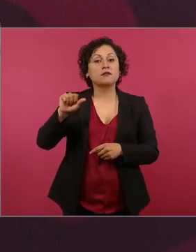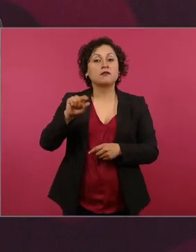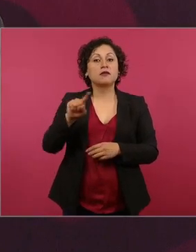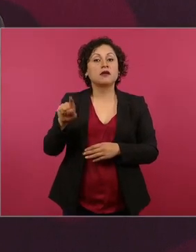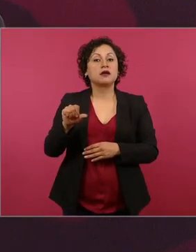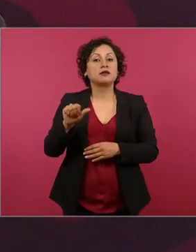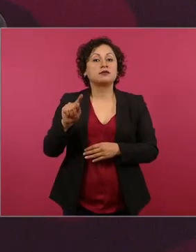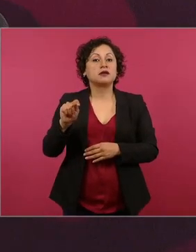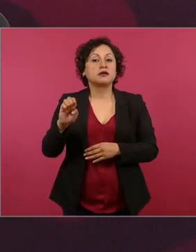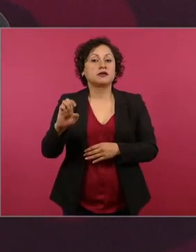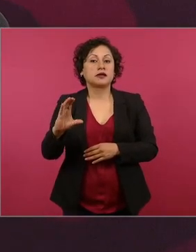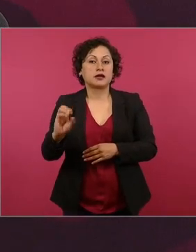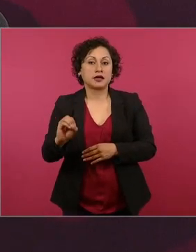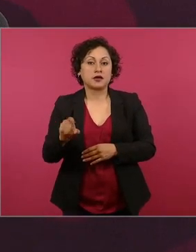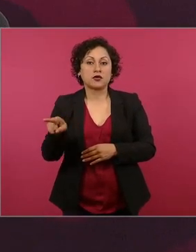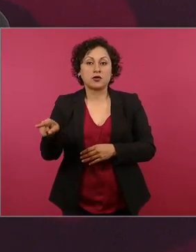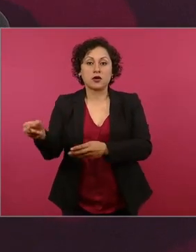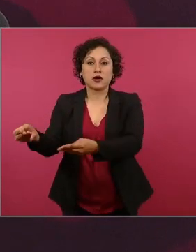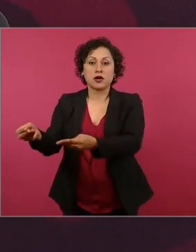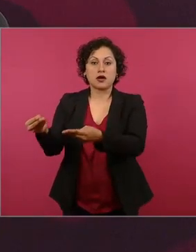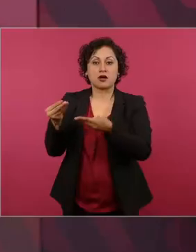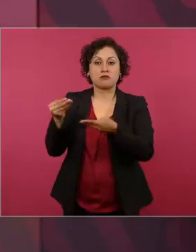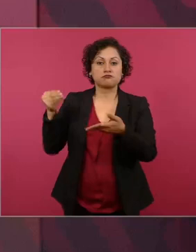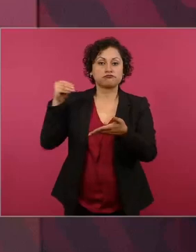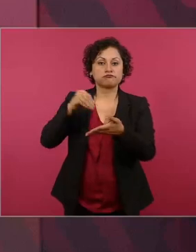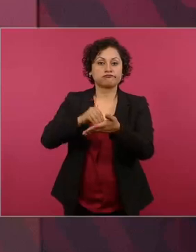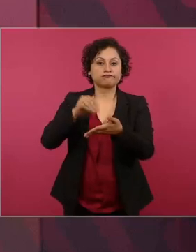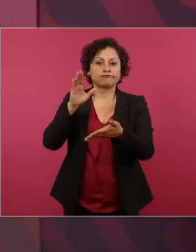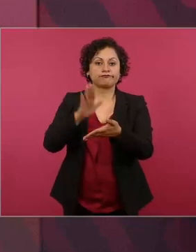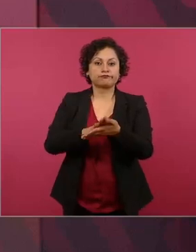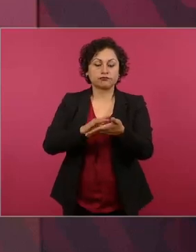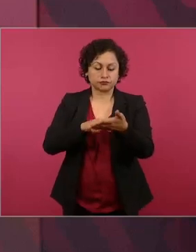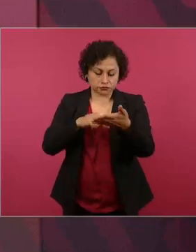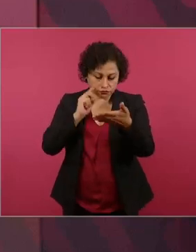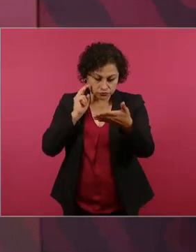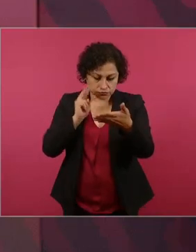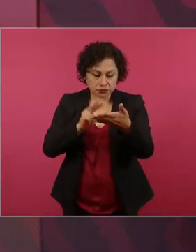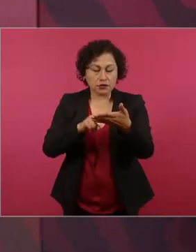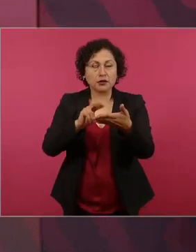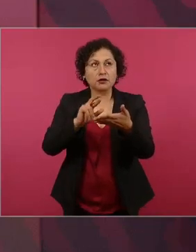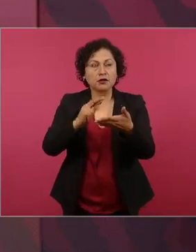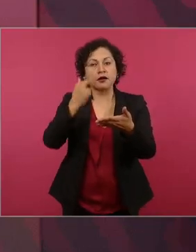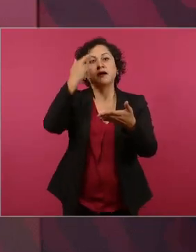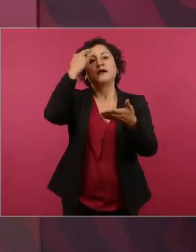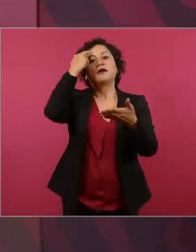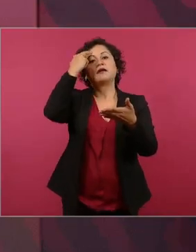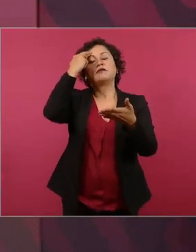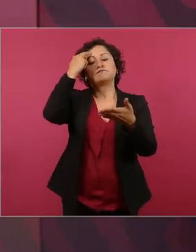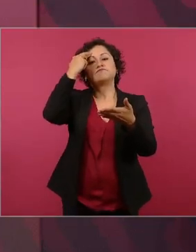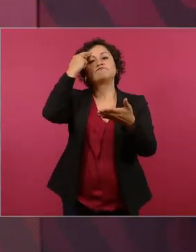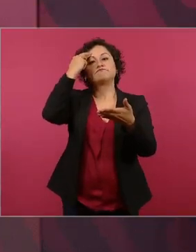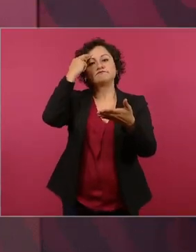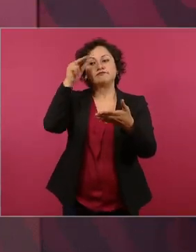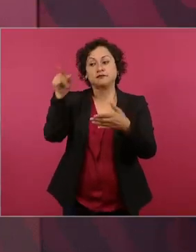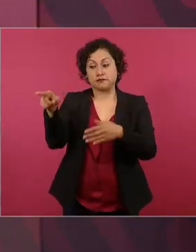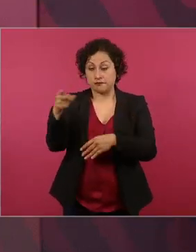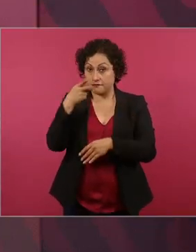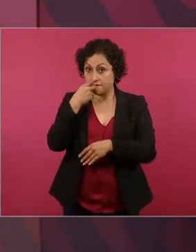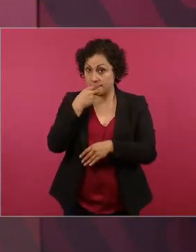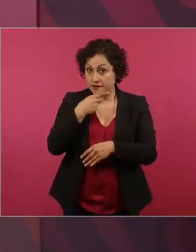me puso la frase, me recordó la frase, me dijo,